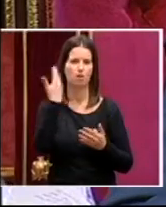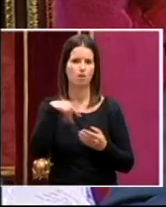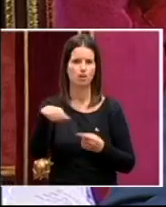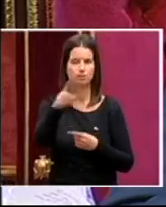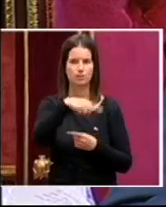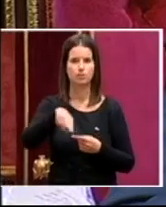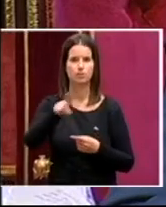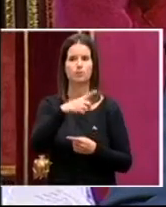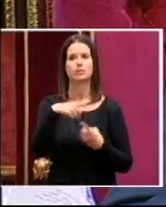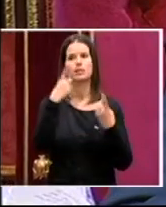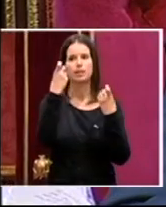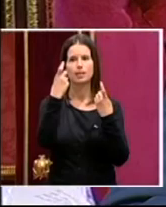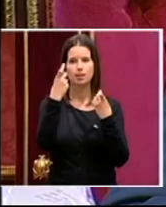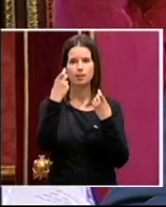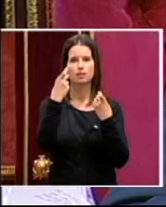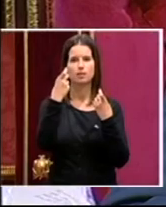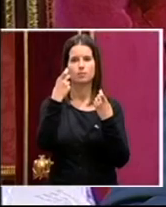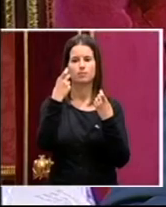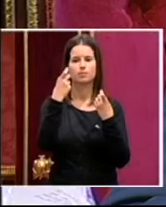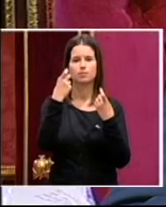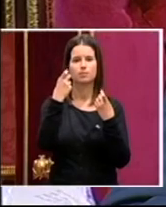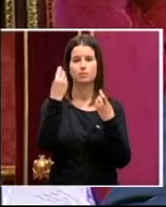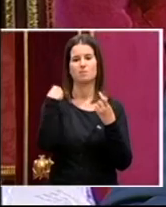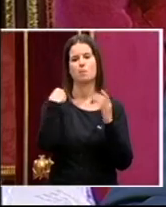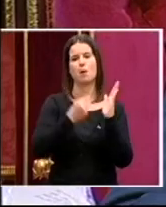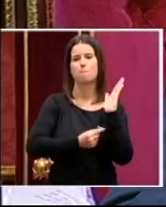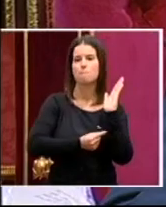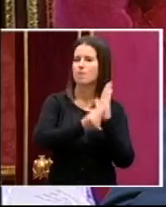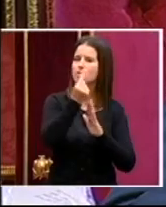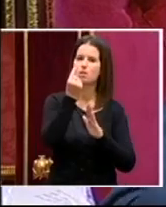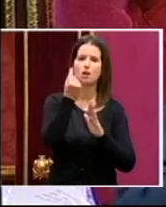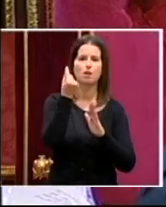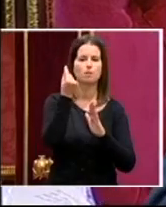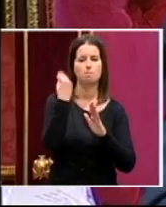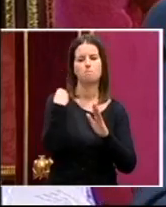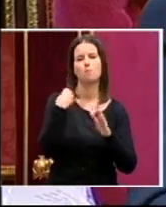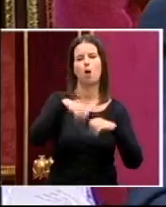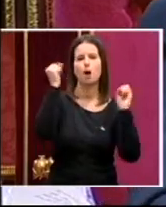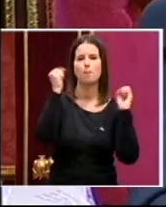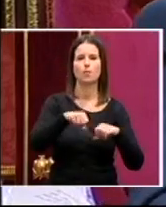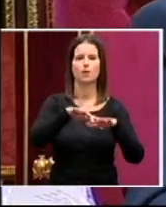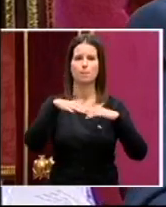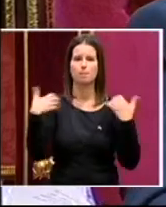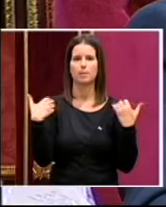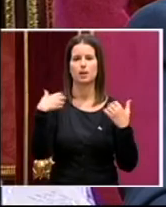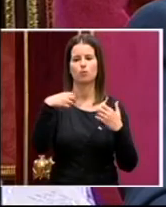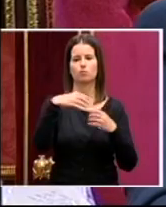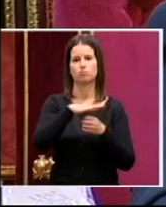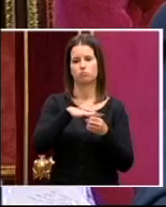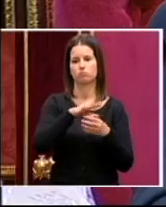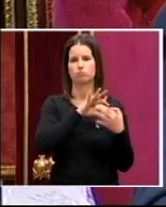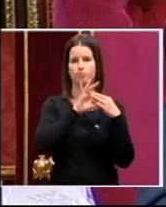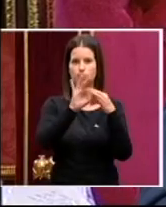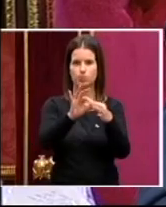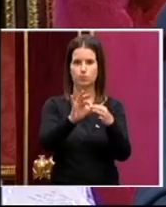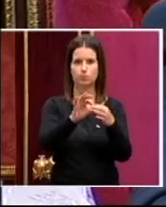y la necesidad, efectivamente, de que dichas medidas se adopten como fueron aprobadas en el pleno de la corporación correspondiente. Con lo cual,